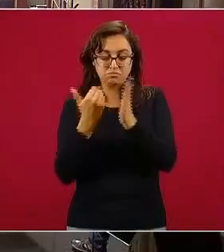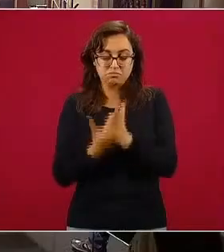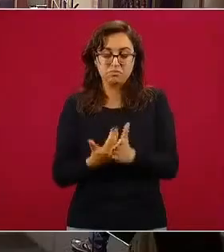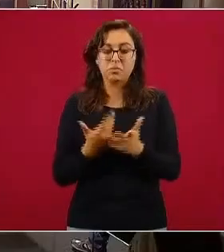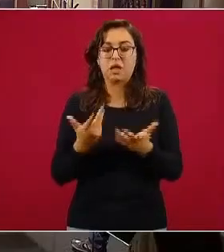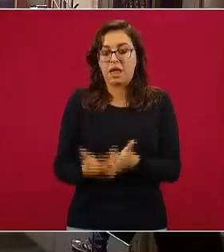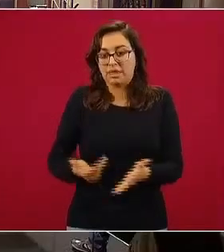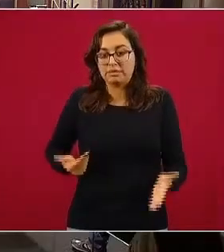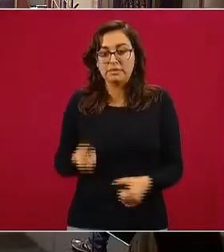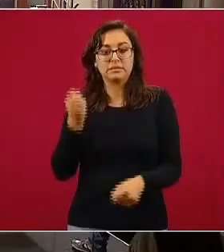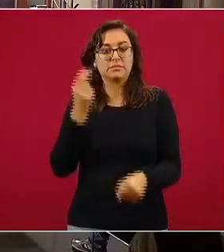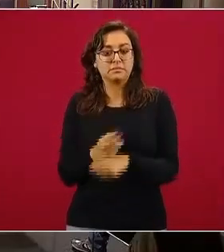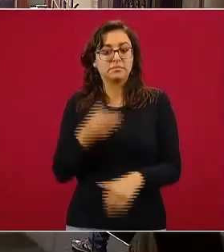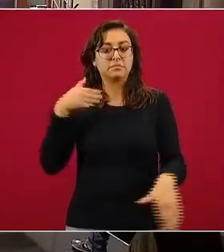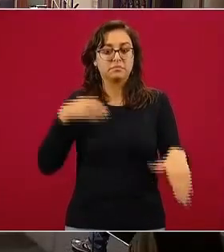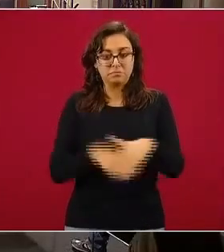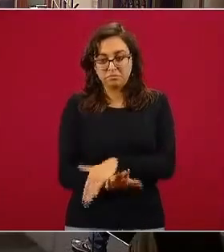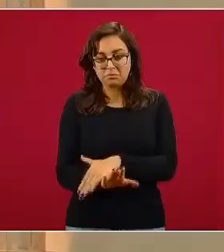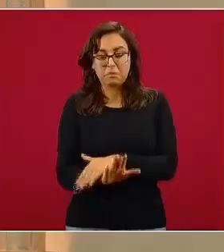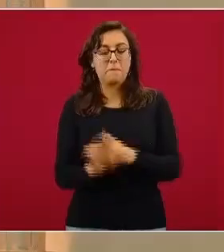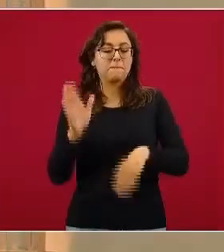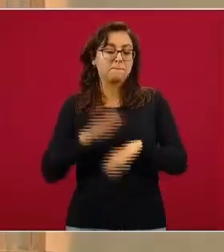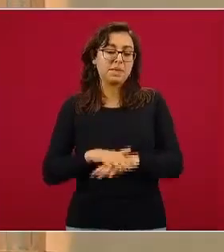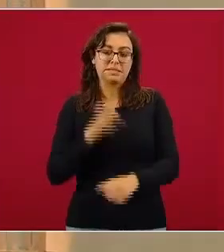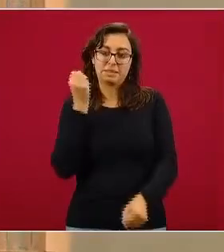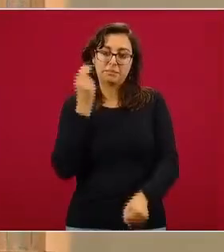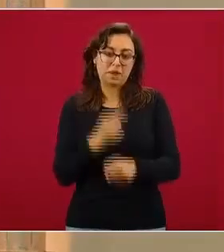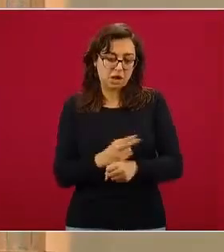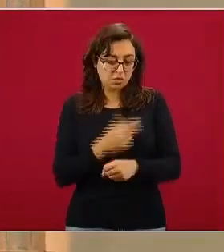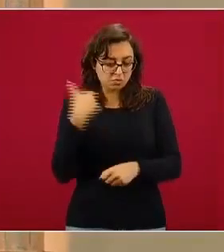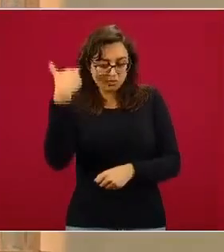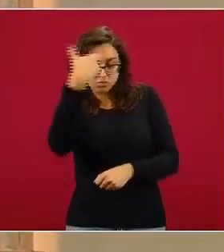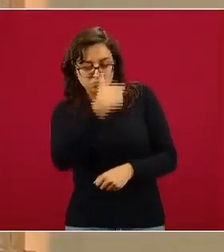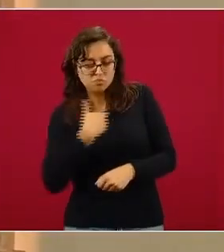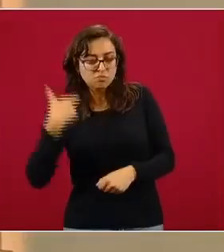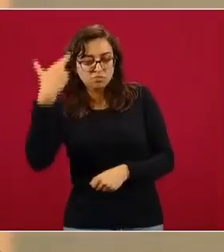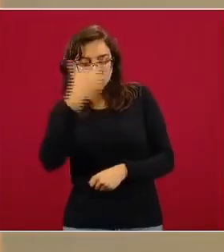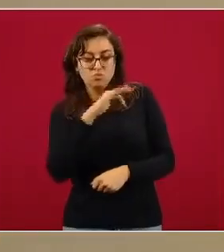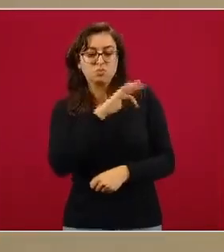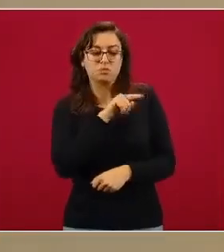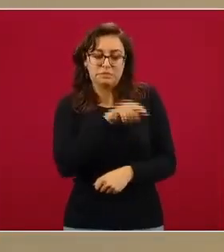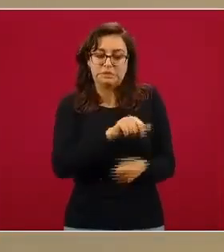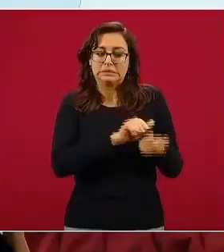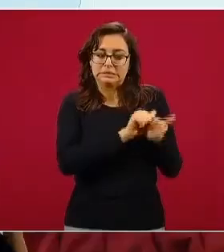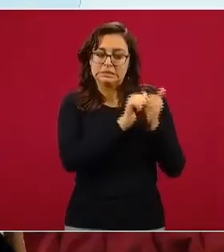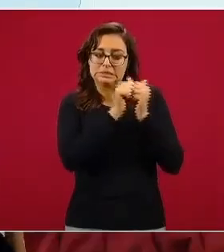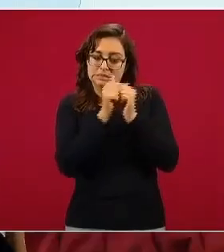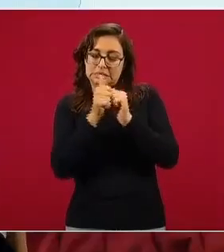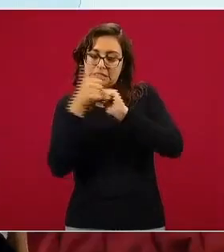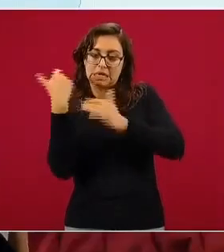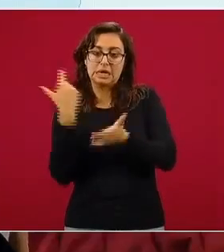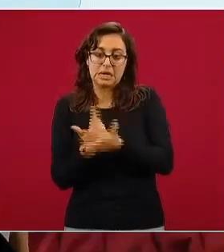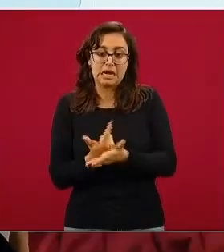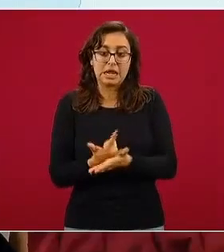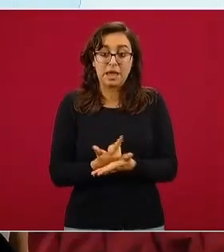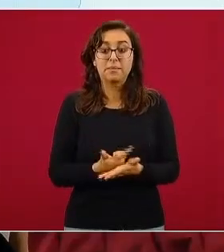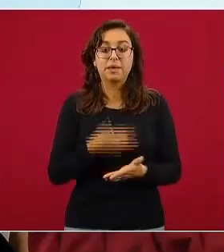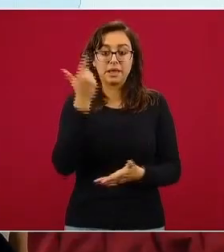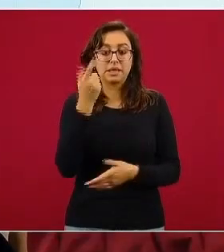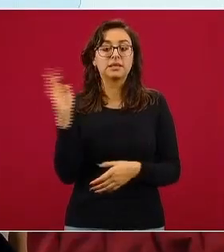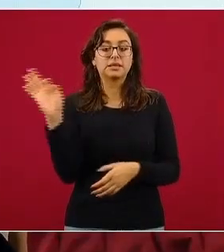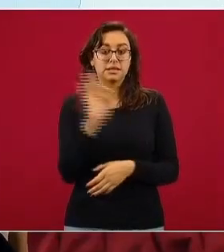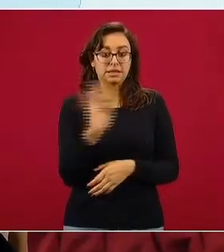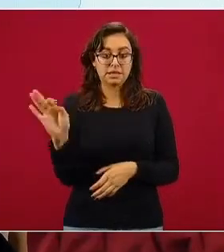hospitalizaciones anticipadas, con criterios mucho más tempranos de hospitalización para gente de alto riesgo que posiblemente